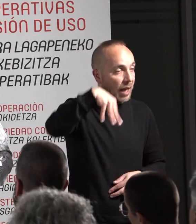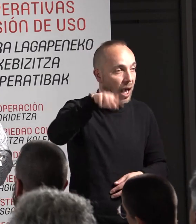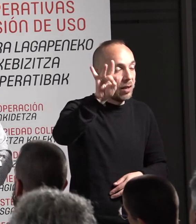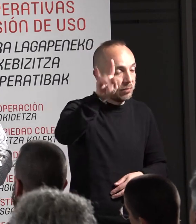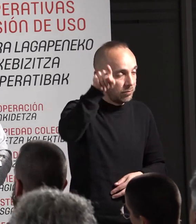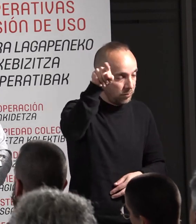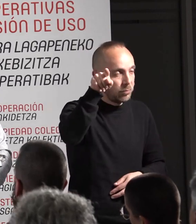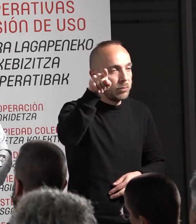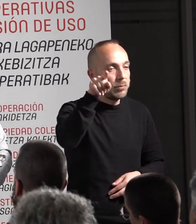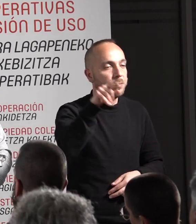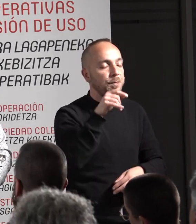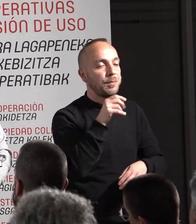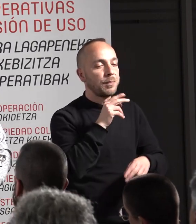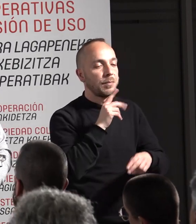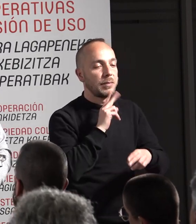Instituto,